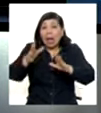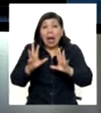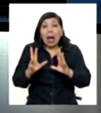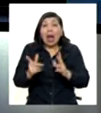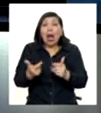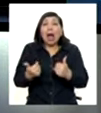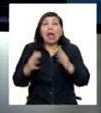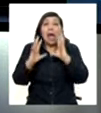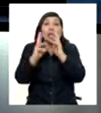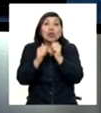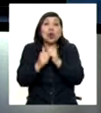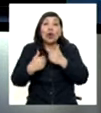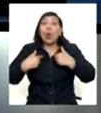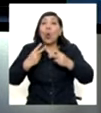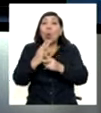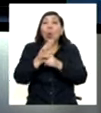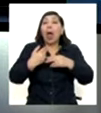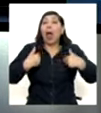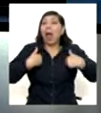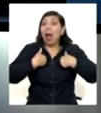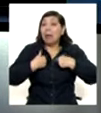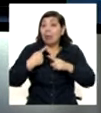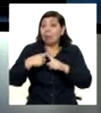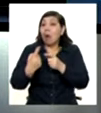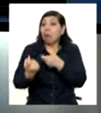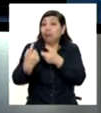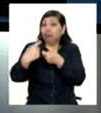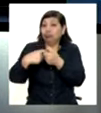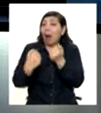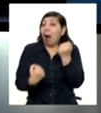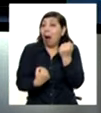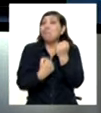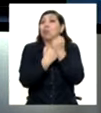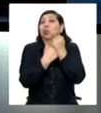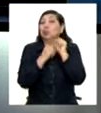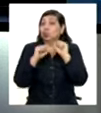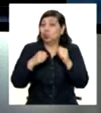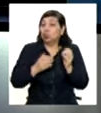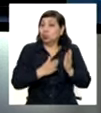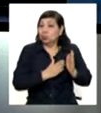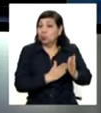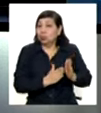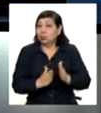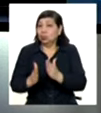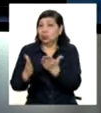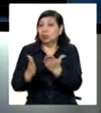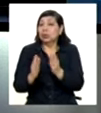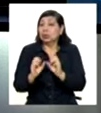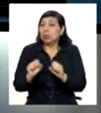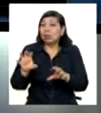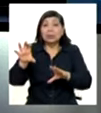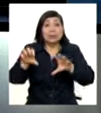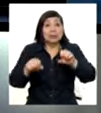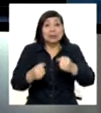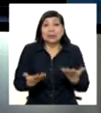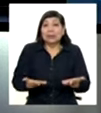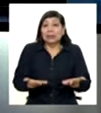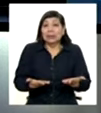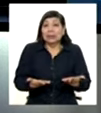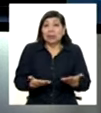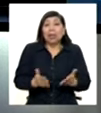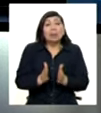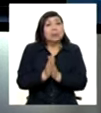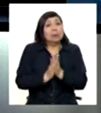Asociación Animalista, de poder sumarse a esta campaña y poder canalizar o poder captar